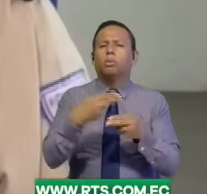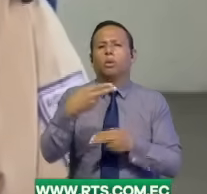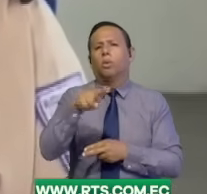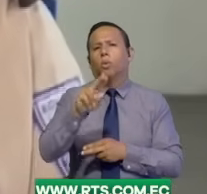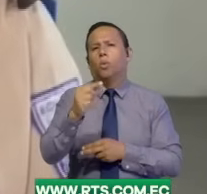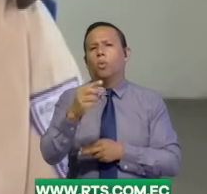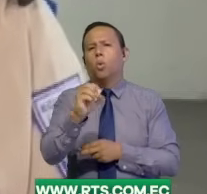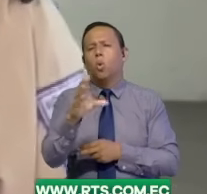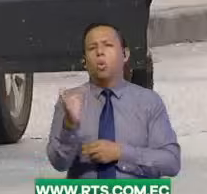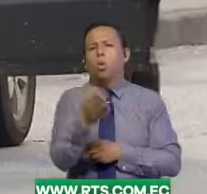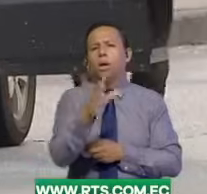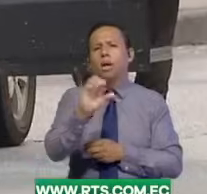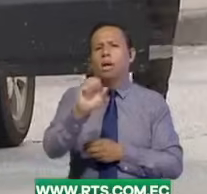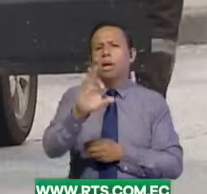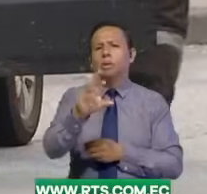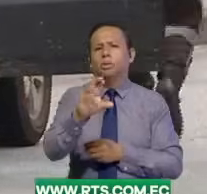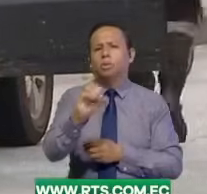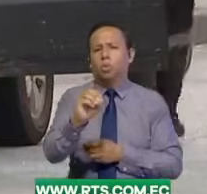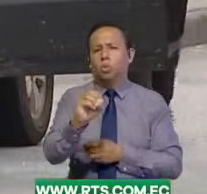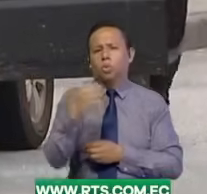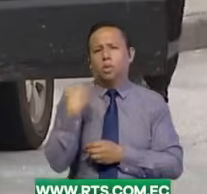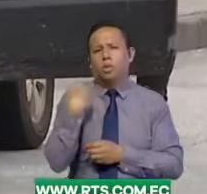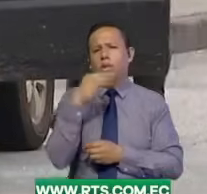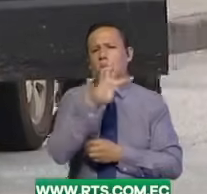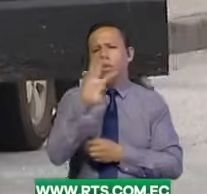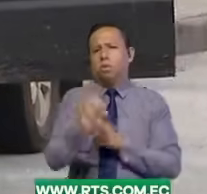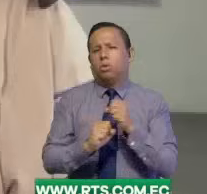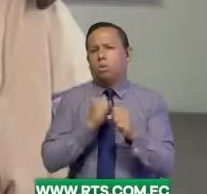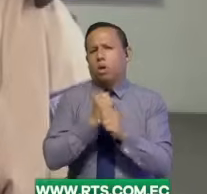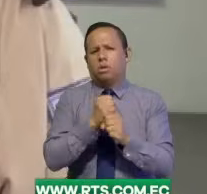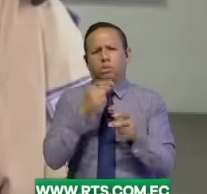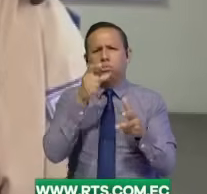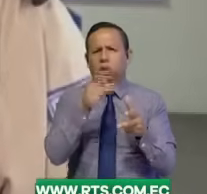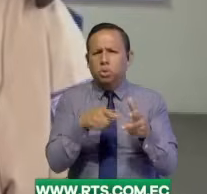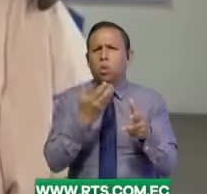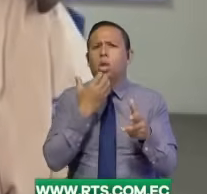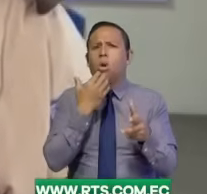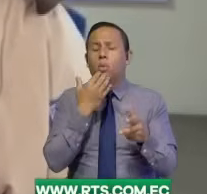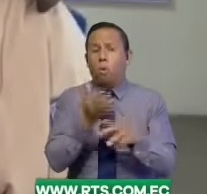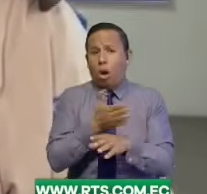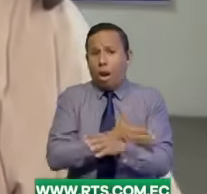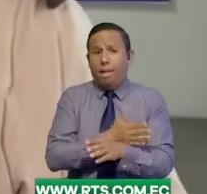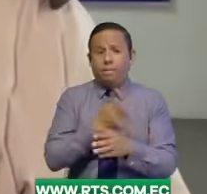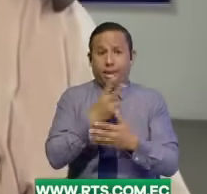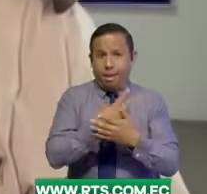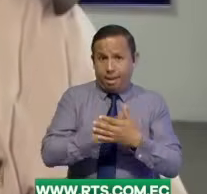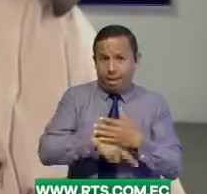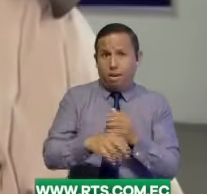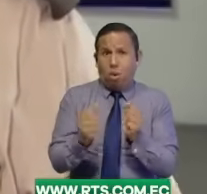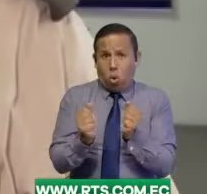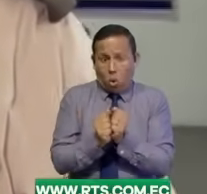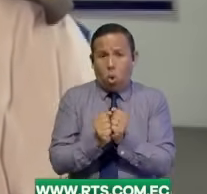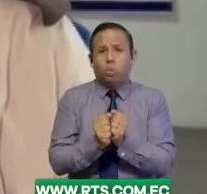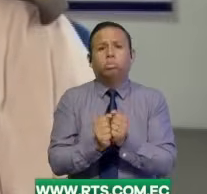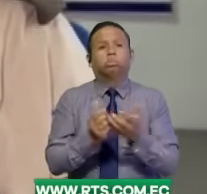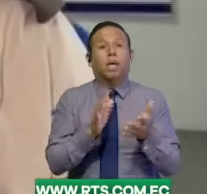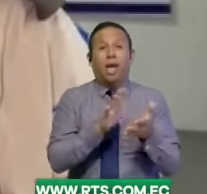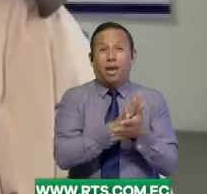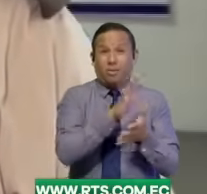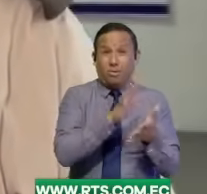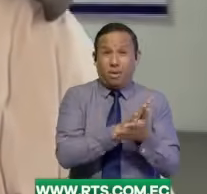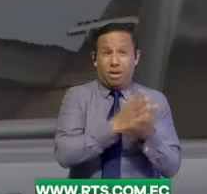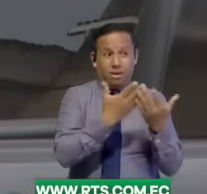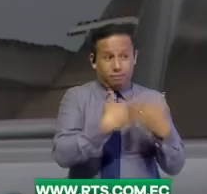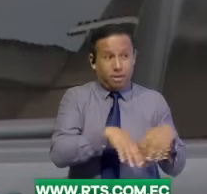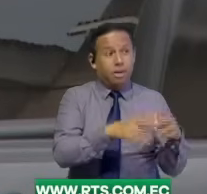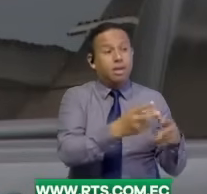44 años de edad, el mismo que había dejado a su hijo en la casa, que le había venido retirando